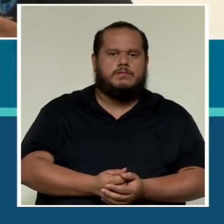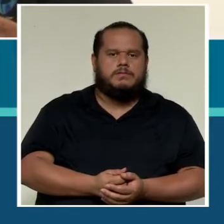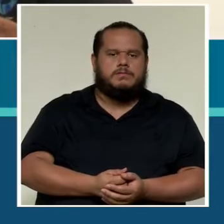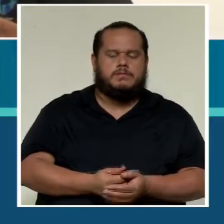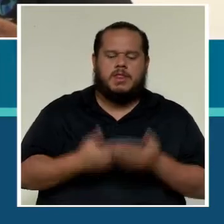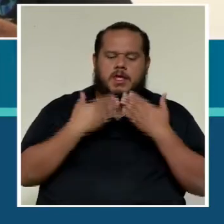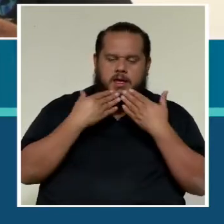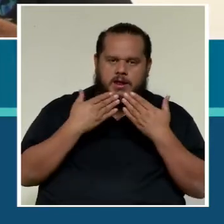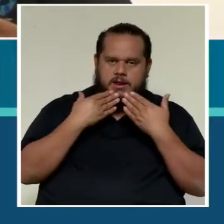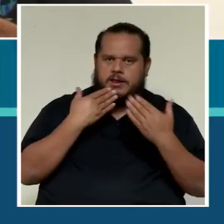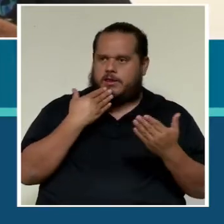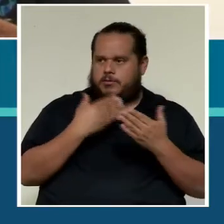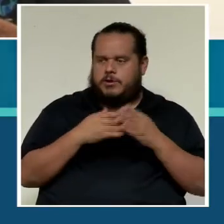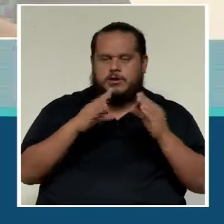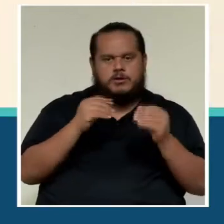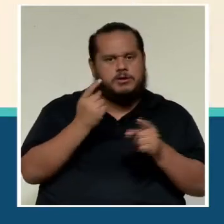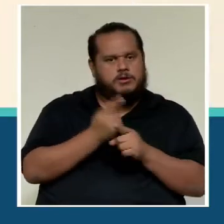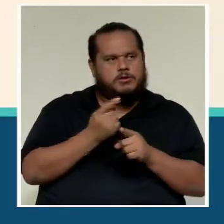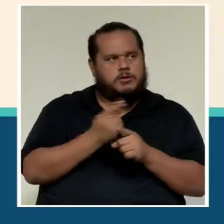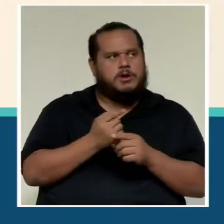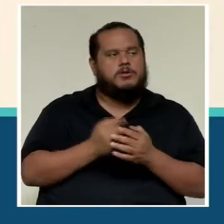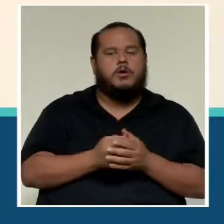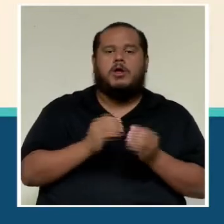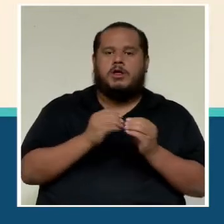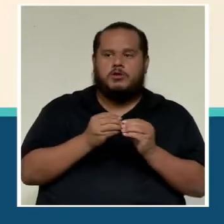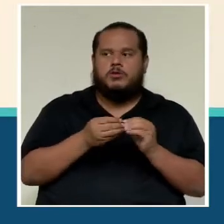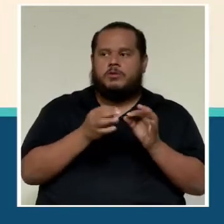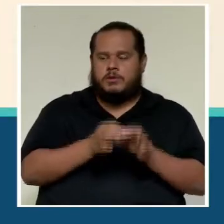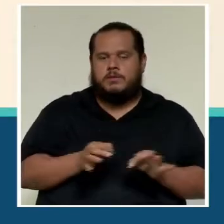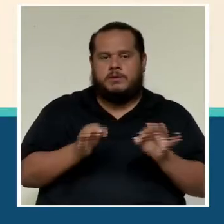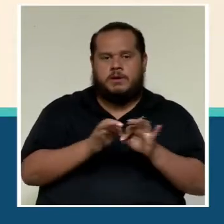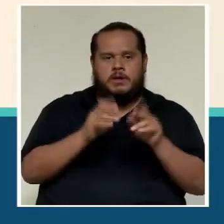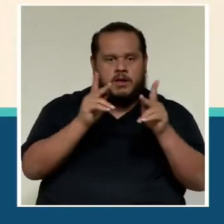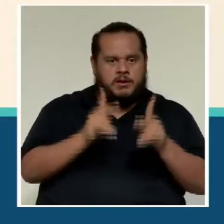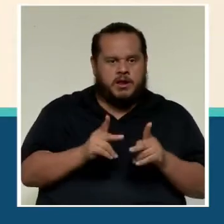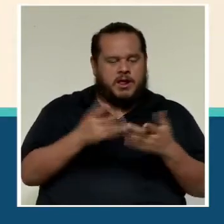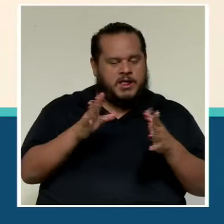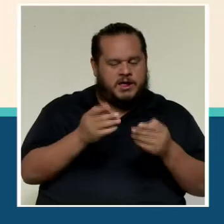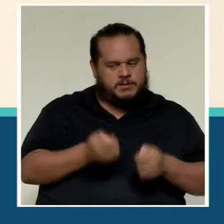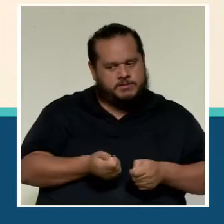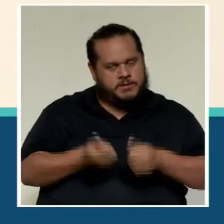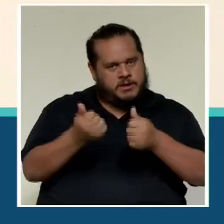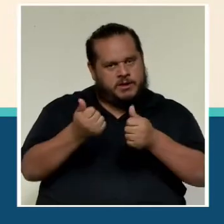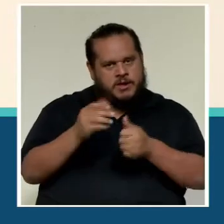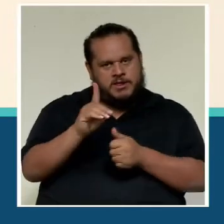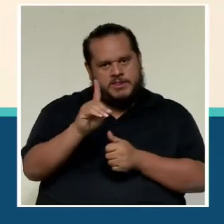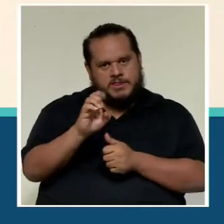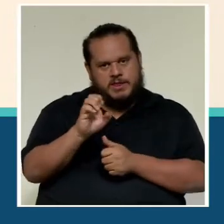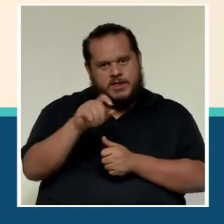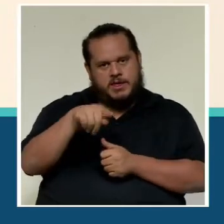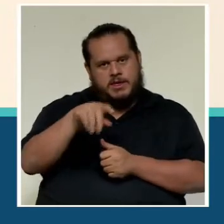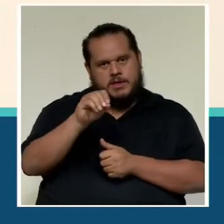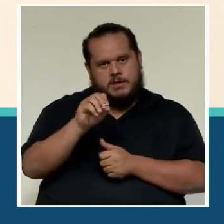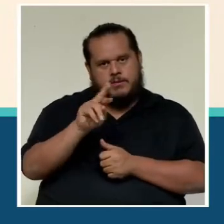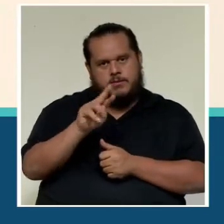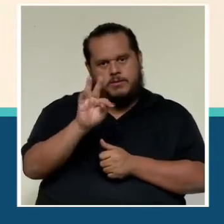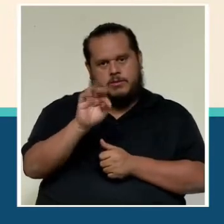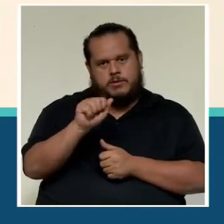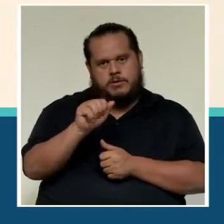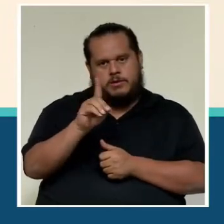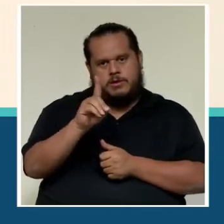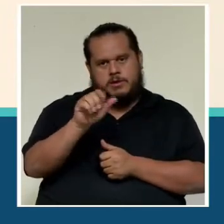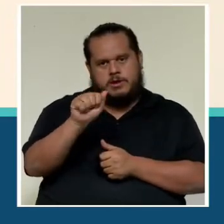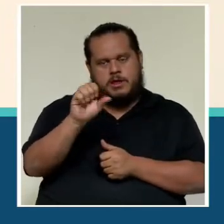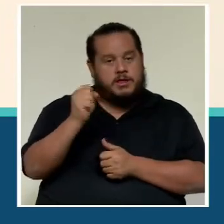Gracias, buenas noches. Así es, este número importante de personas que han sido expulsadas o deportadas con algún vínculo de las